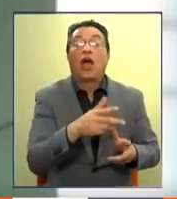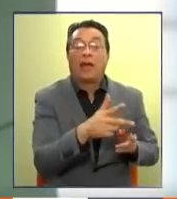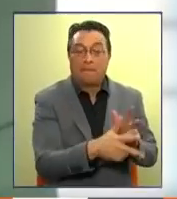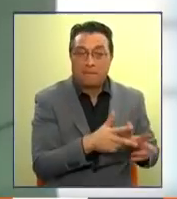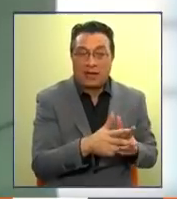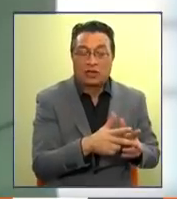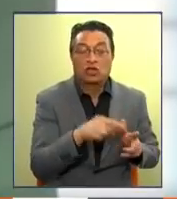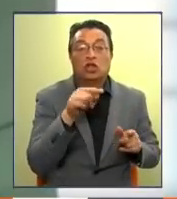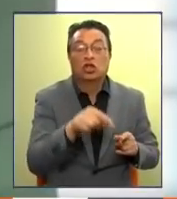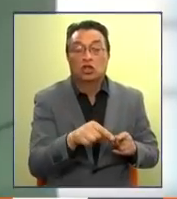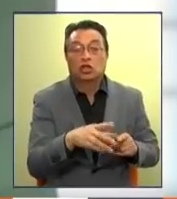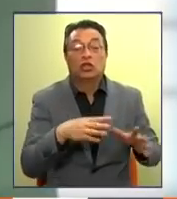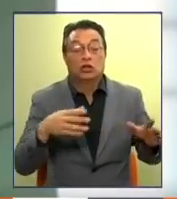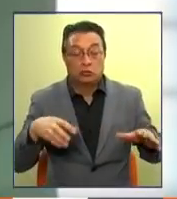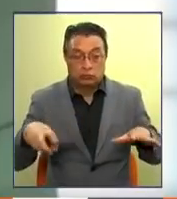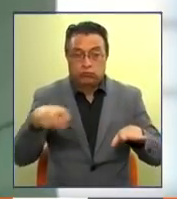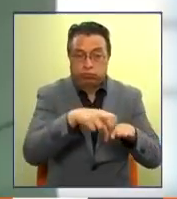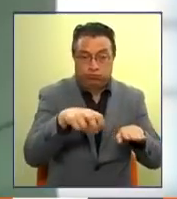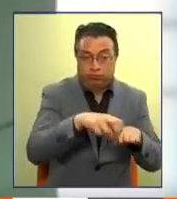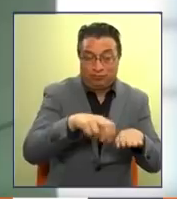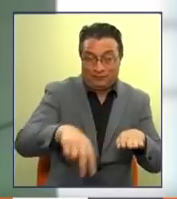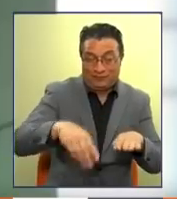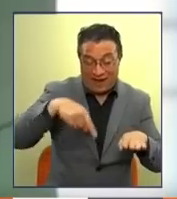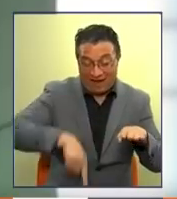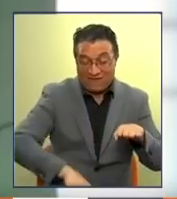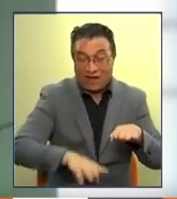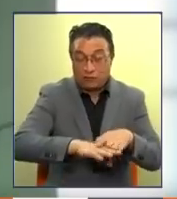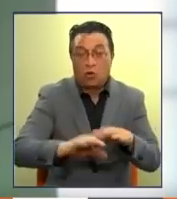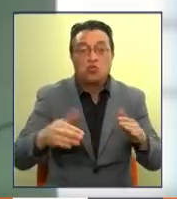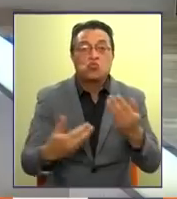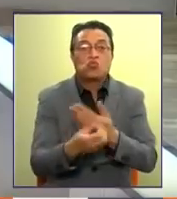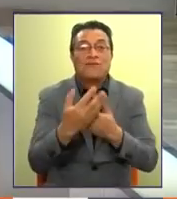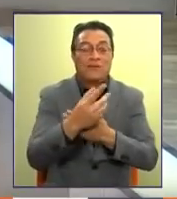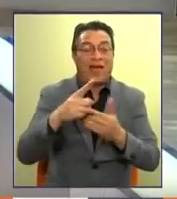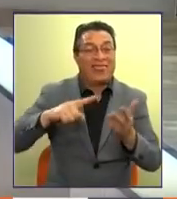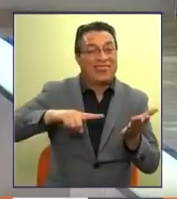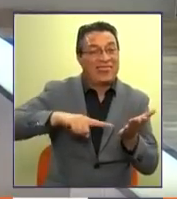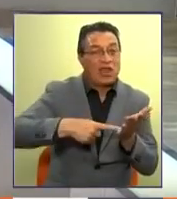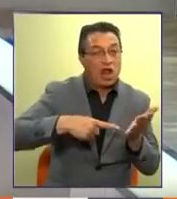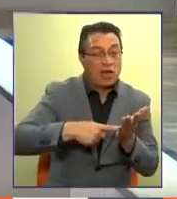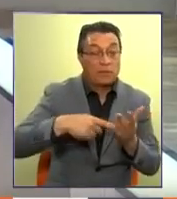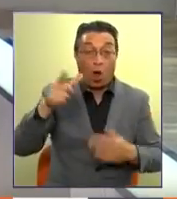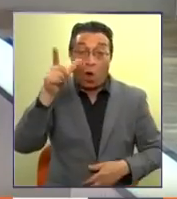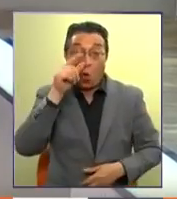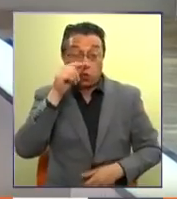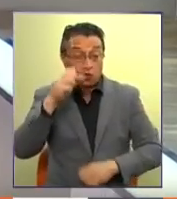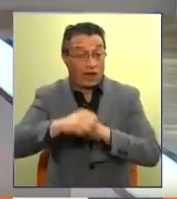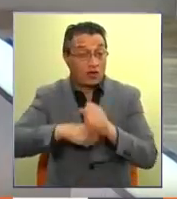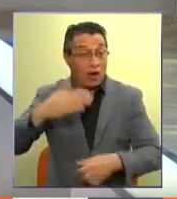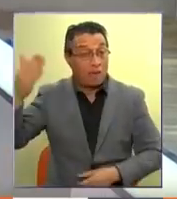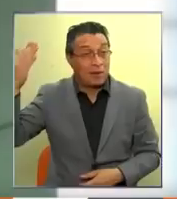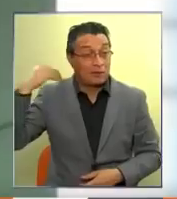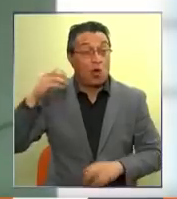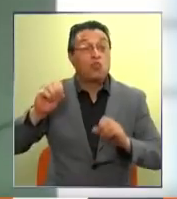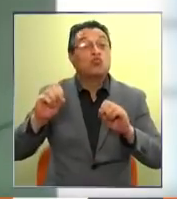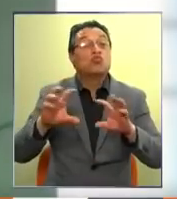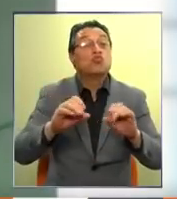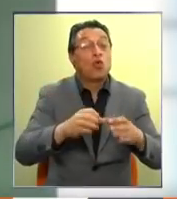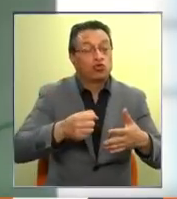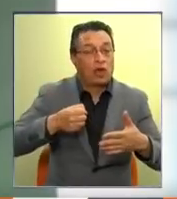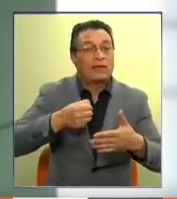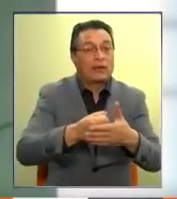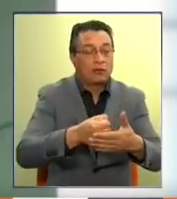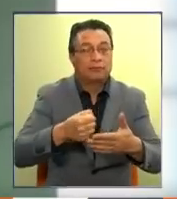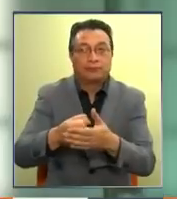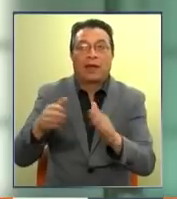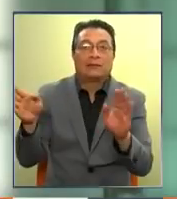en las estaciones, en los andenes, con nuevas tecnologías. Recordemos que a partir de octubre, el año pasado, hay muchas estaciones que han estado